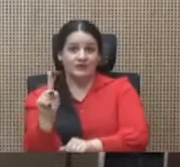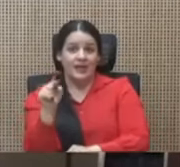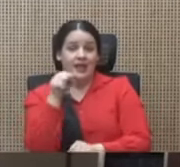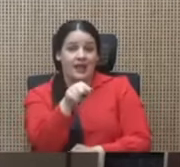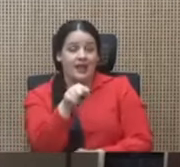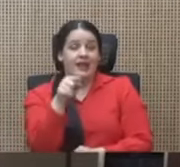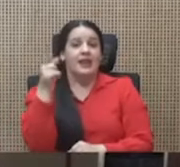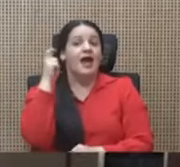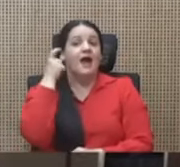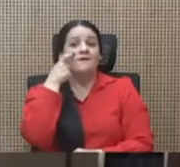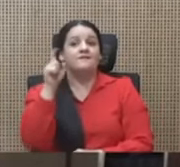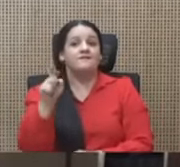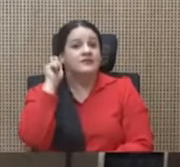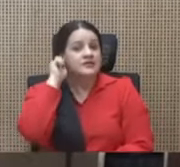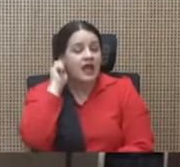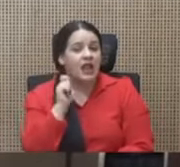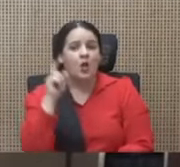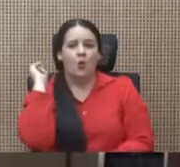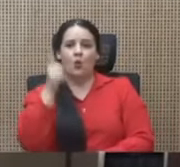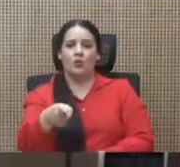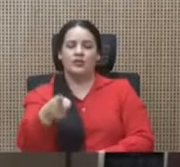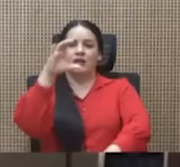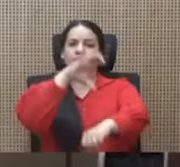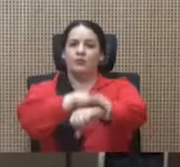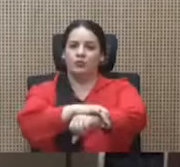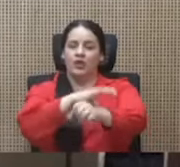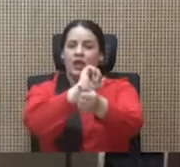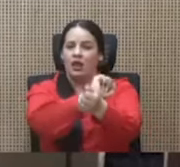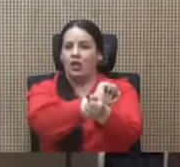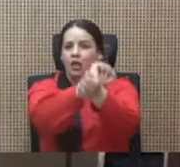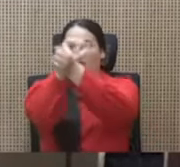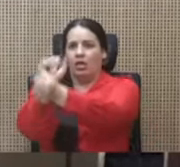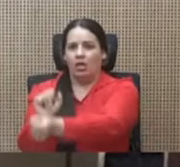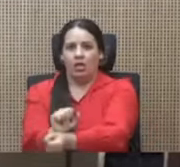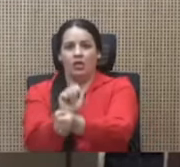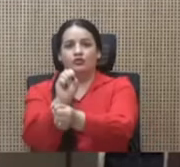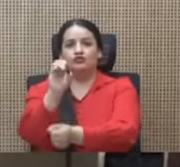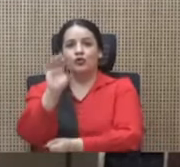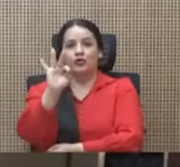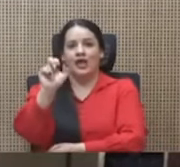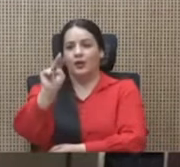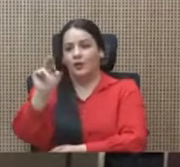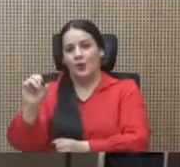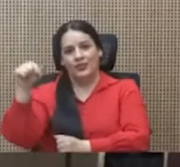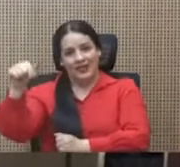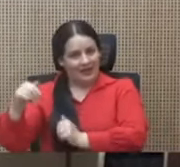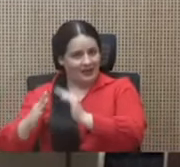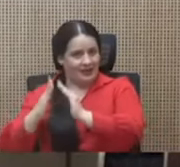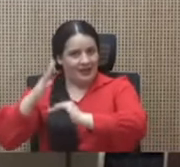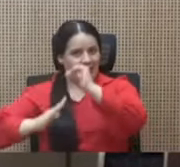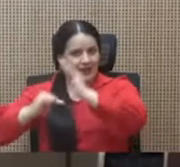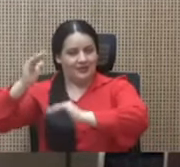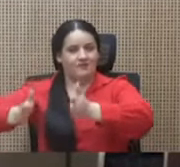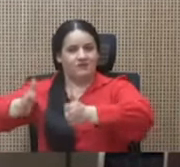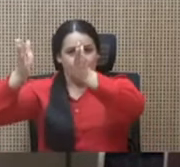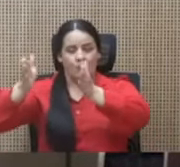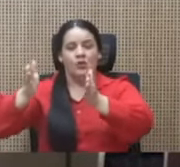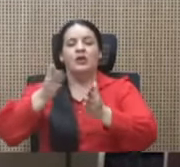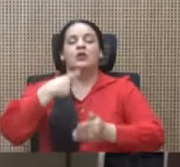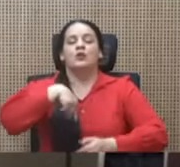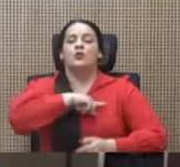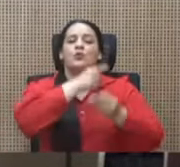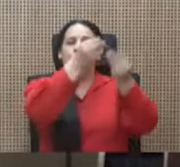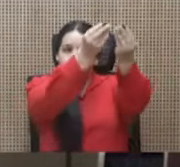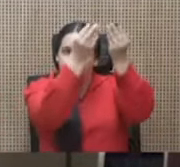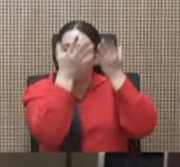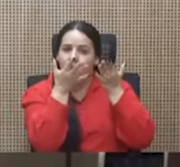fiscal ordena esposar y llevarlo a una celda en el sótano del edificio hemos obtenido información de fuentes bastante confiables que